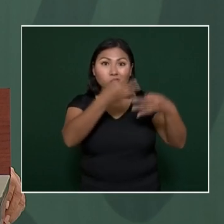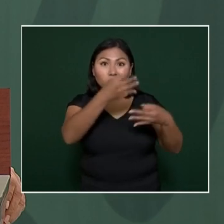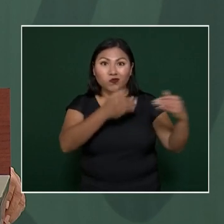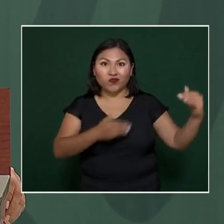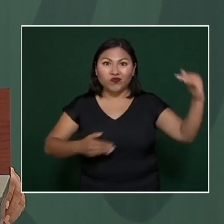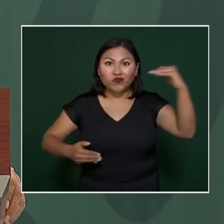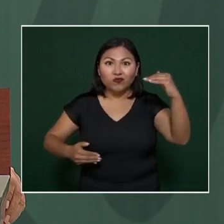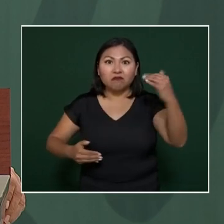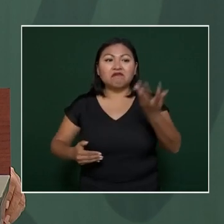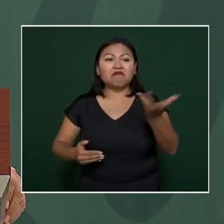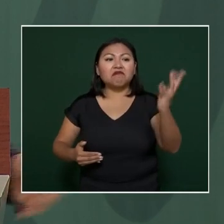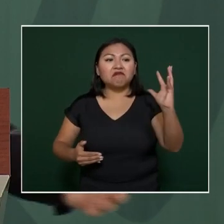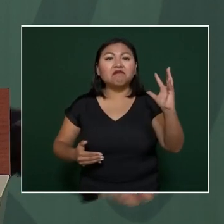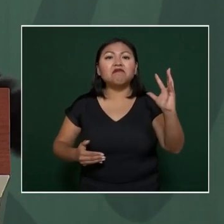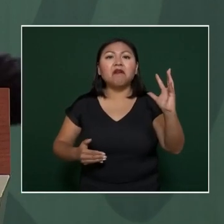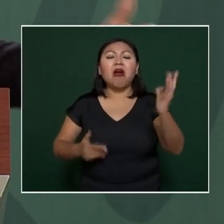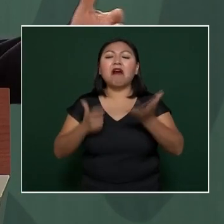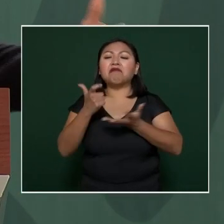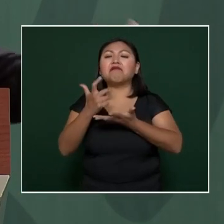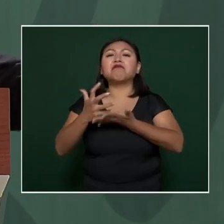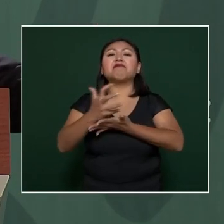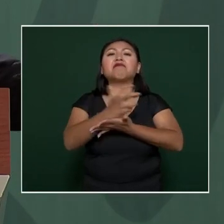república Y